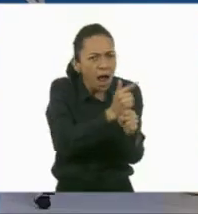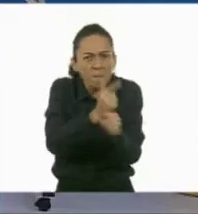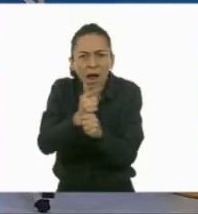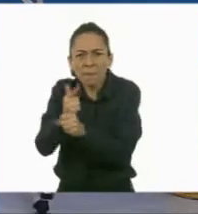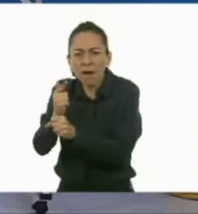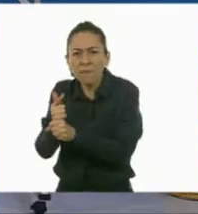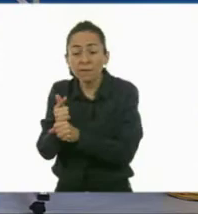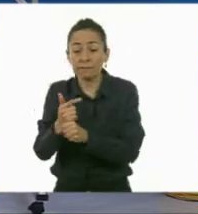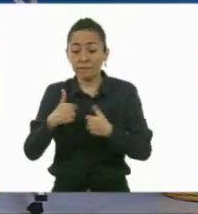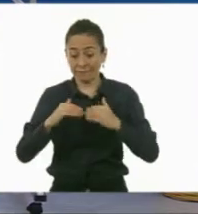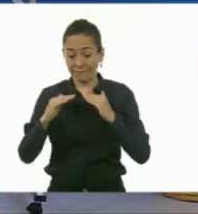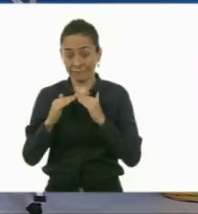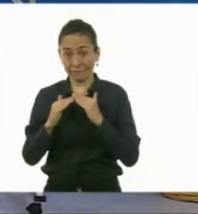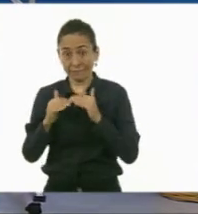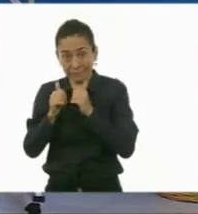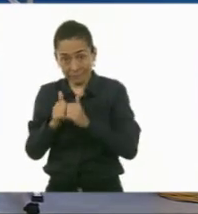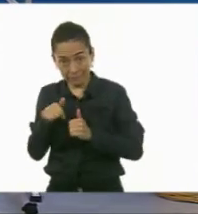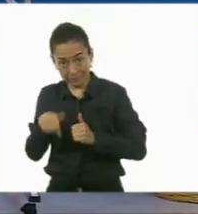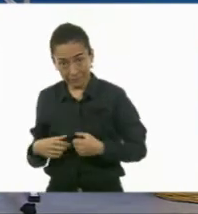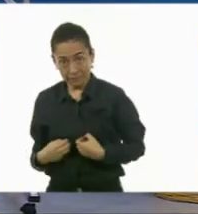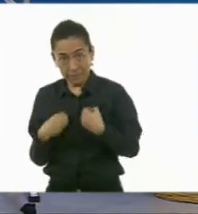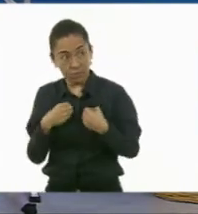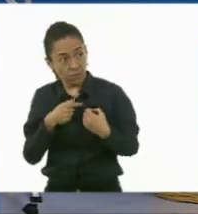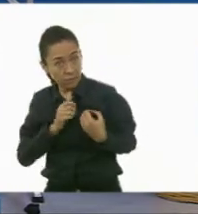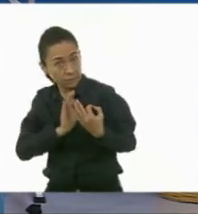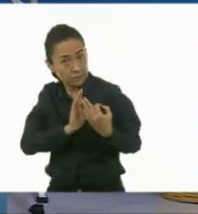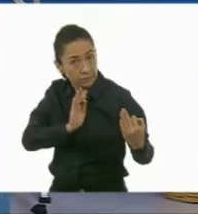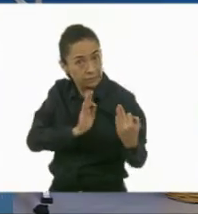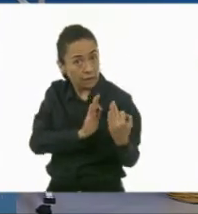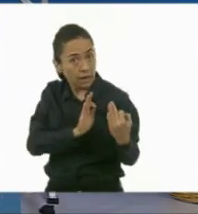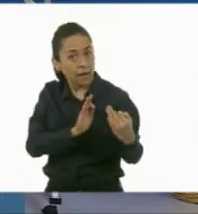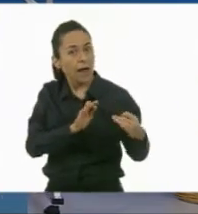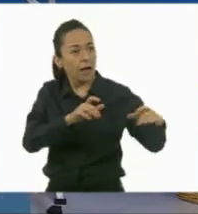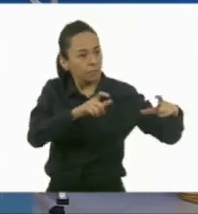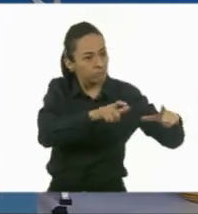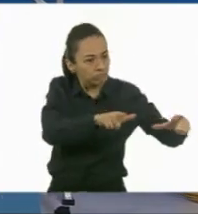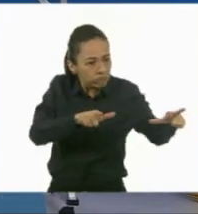un cuerpo de agua, mejor era la calidad de vida. Y las